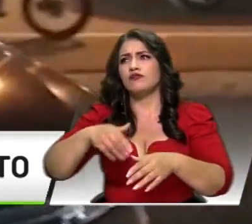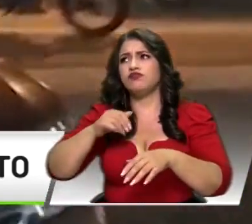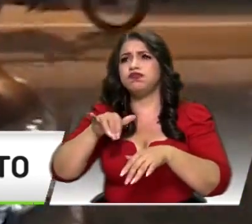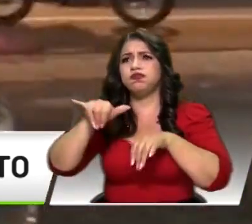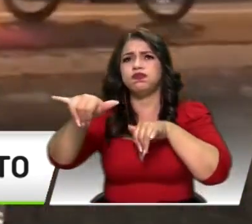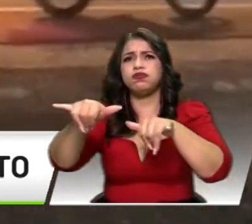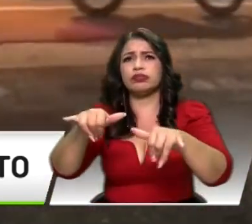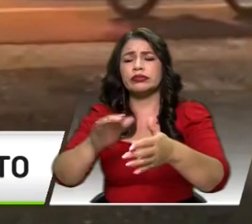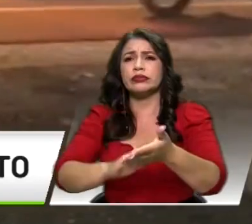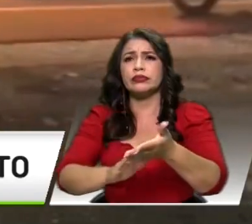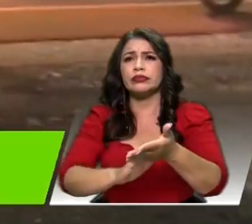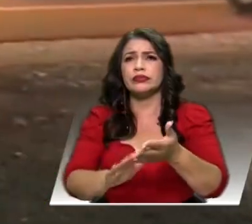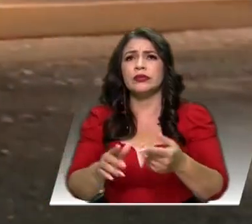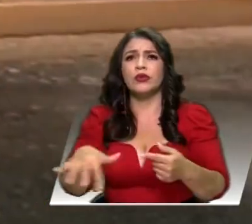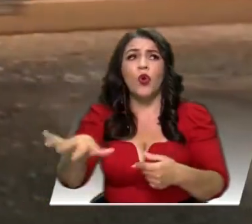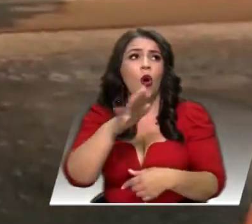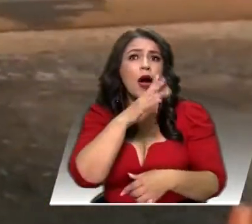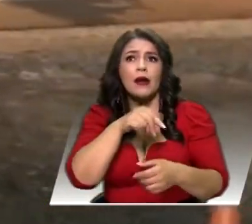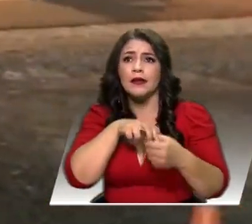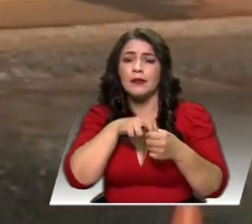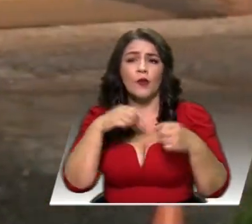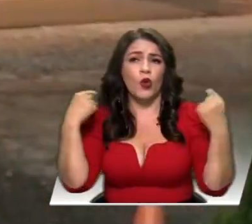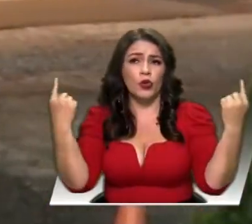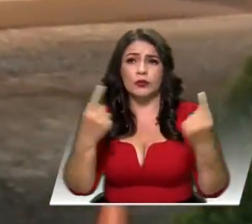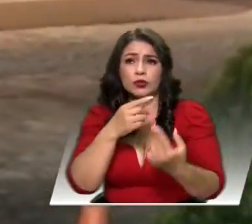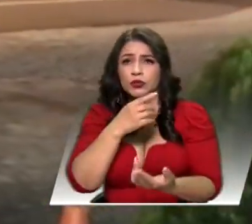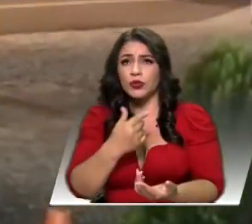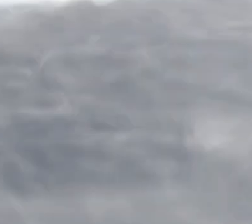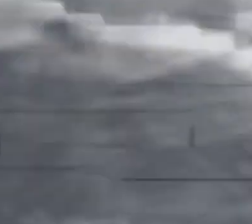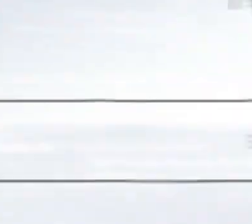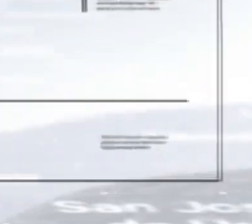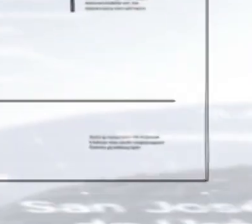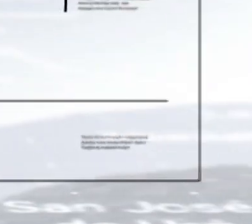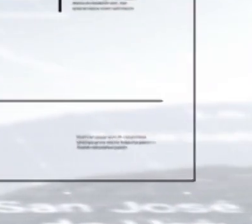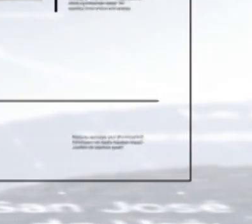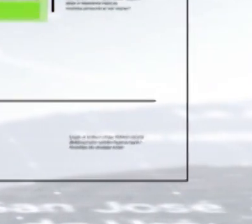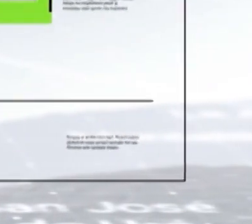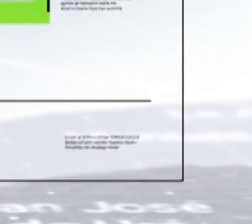además hubo escasez de transporte público en el terminal aéreo